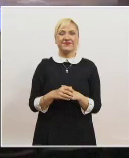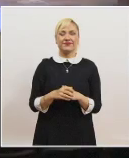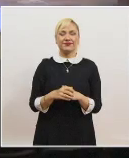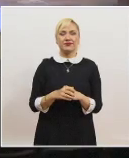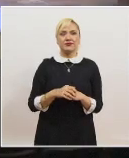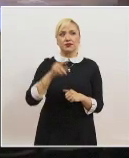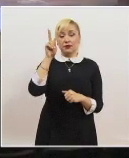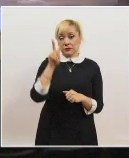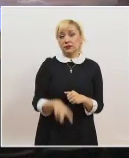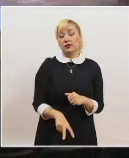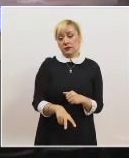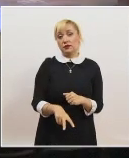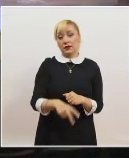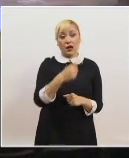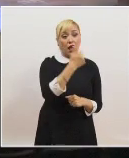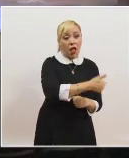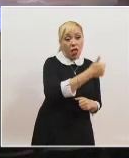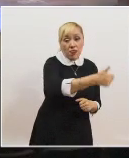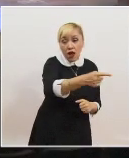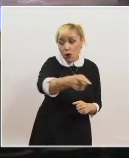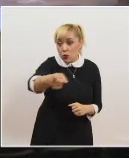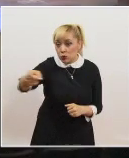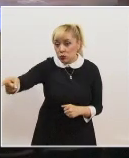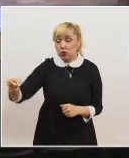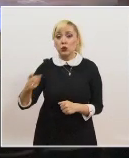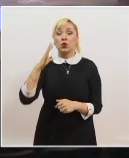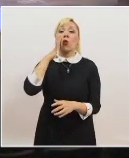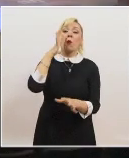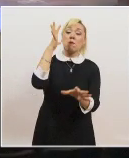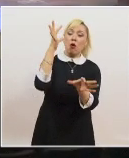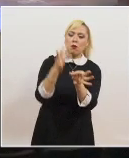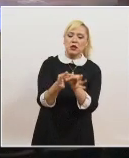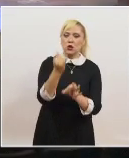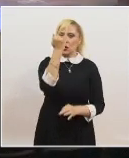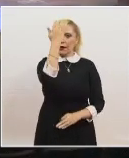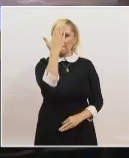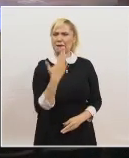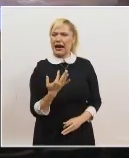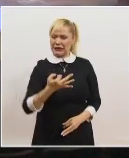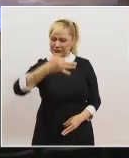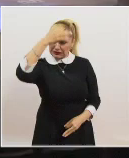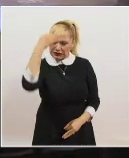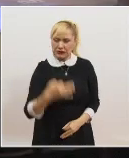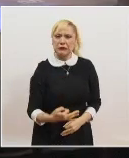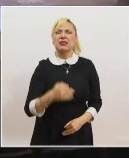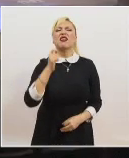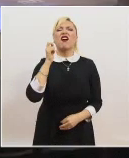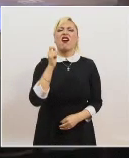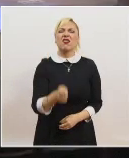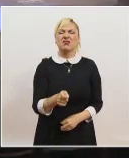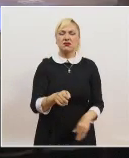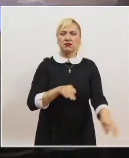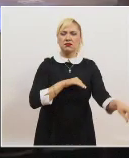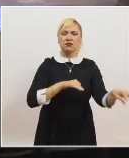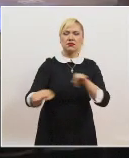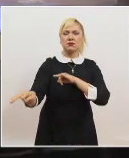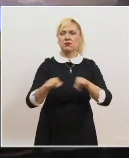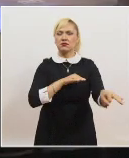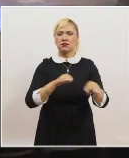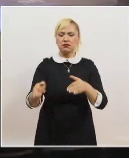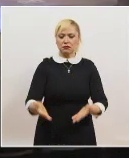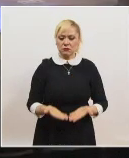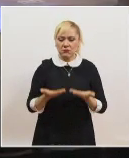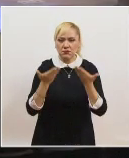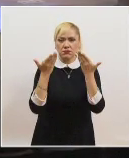De que cada uno tiene el compromiso de dar una buena imagen de lo que debe ser la conducta de